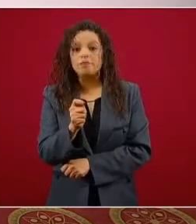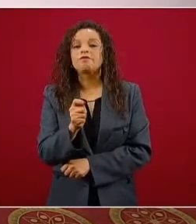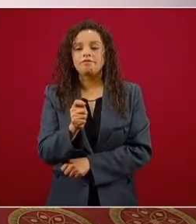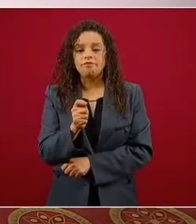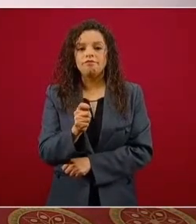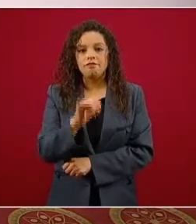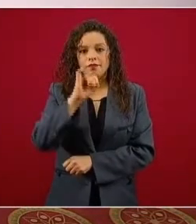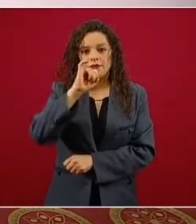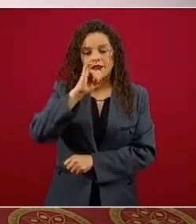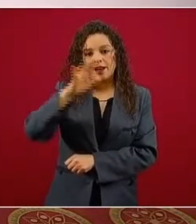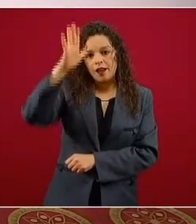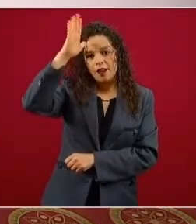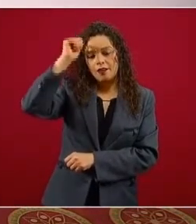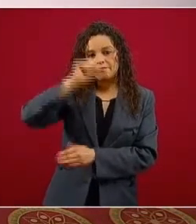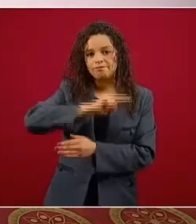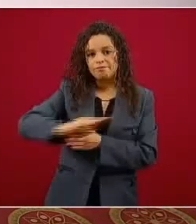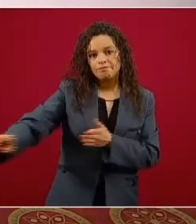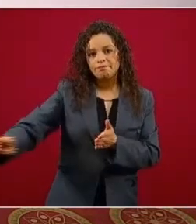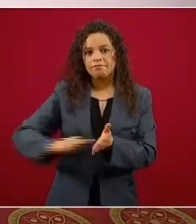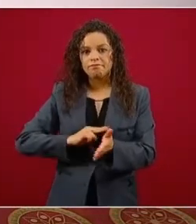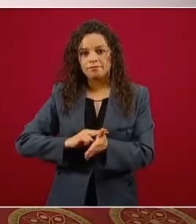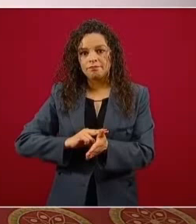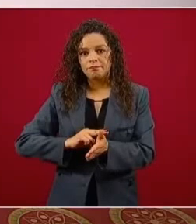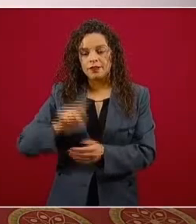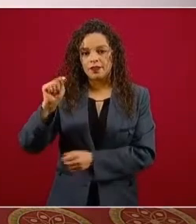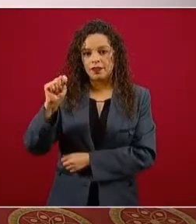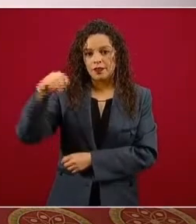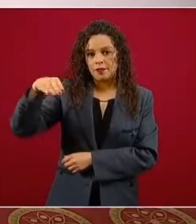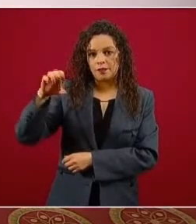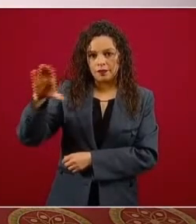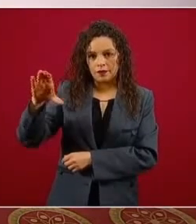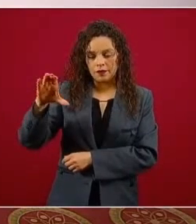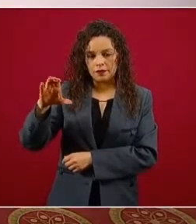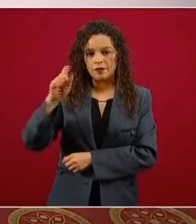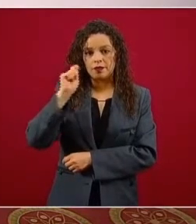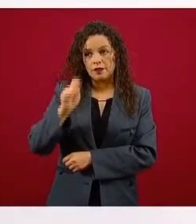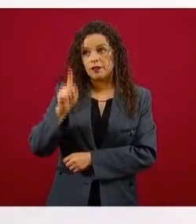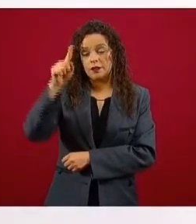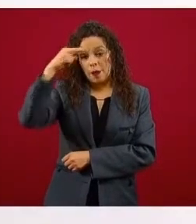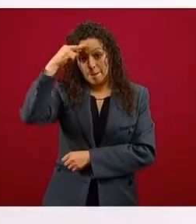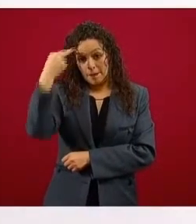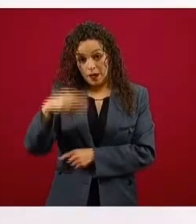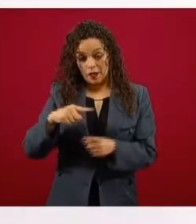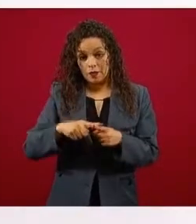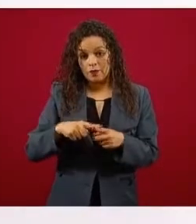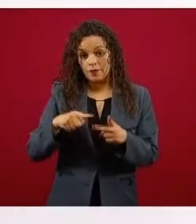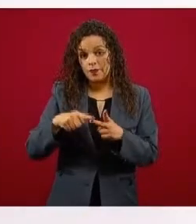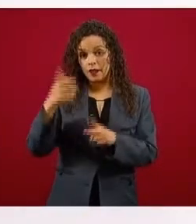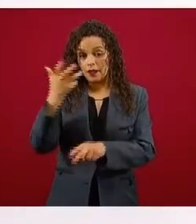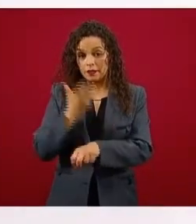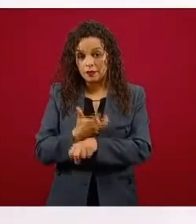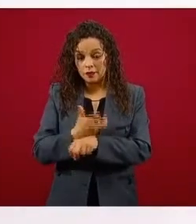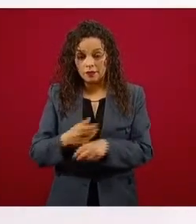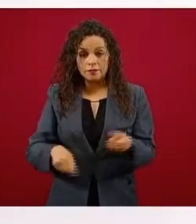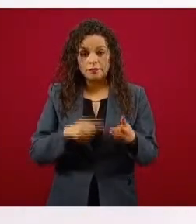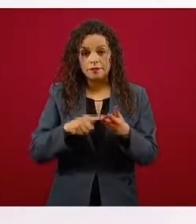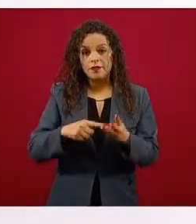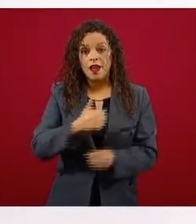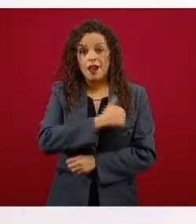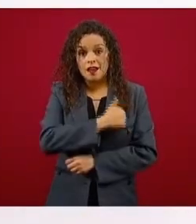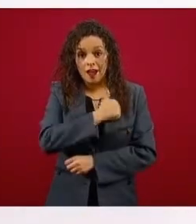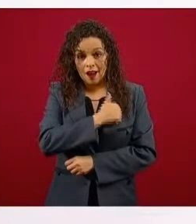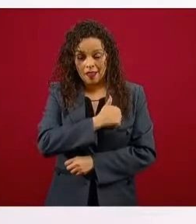del Tratado Comercial entre México, Estados Unidos y Canadá. Por cierto, el día de hoy